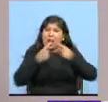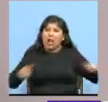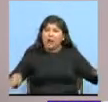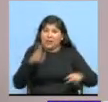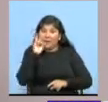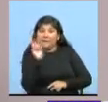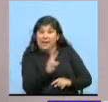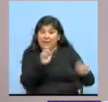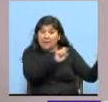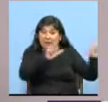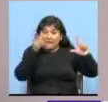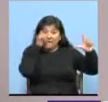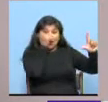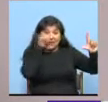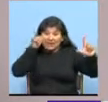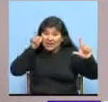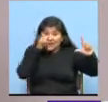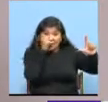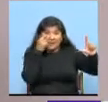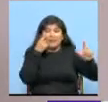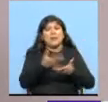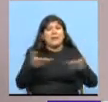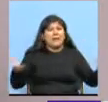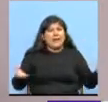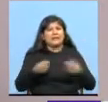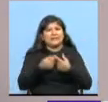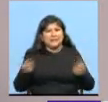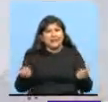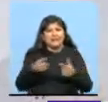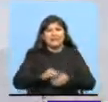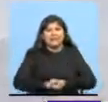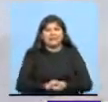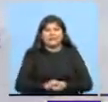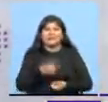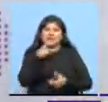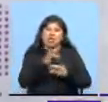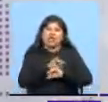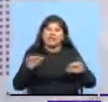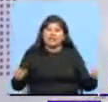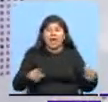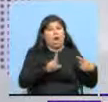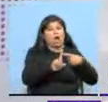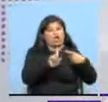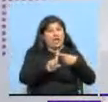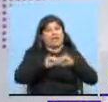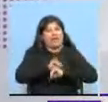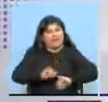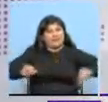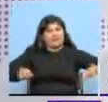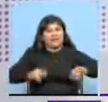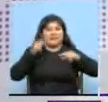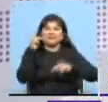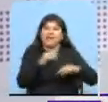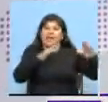chicos, es para grandes y para funcionarios. Quería contactarle para decirle que en el